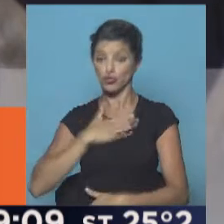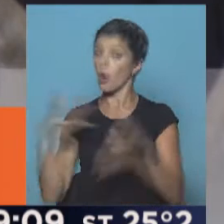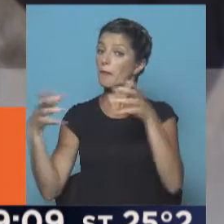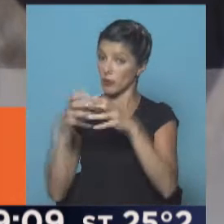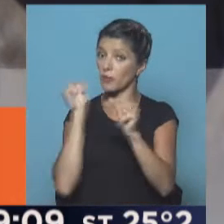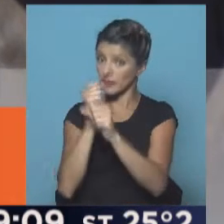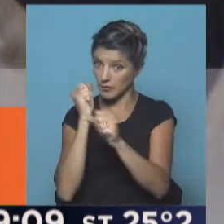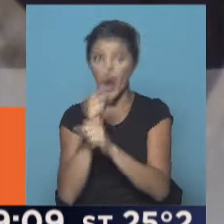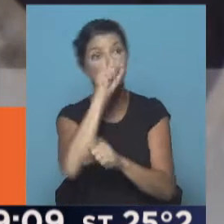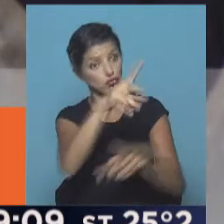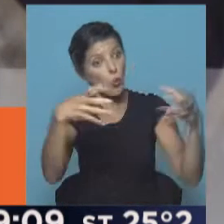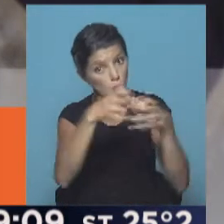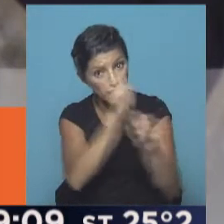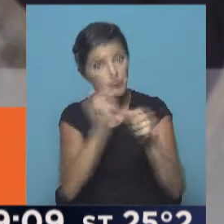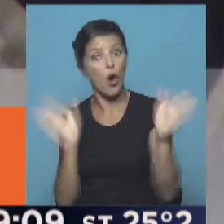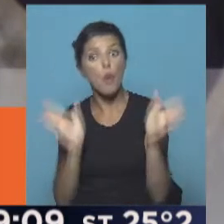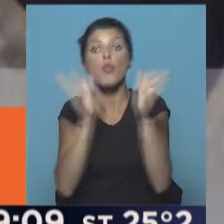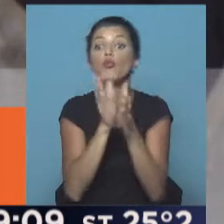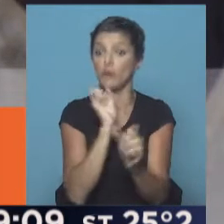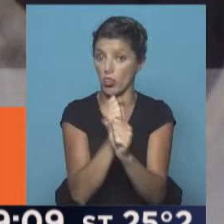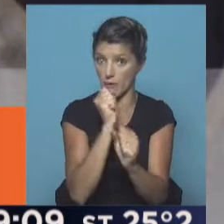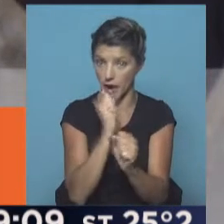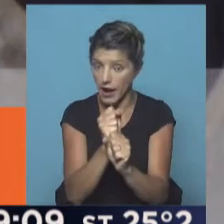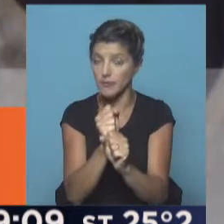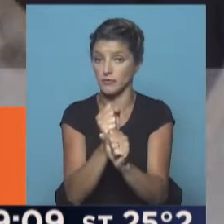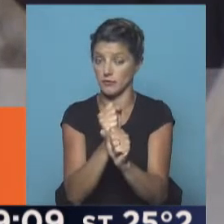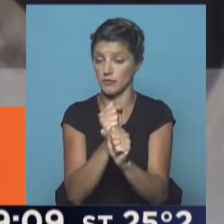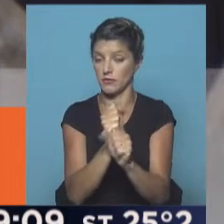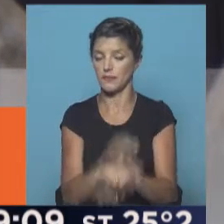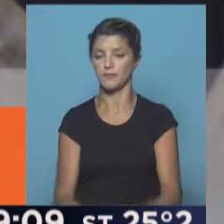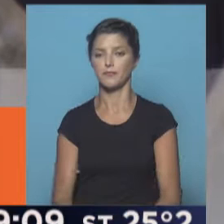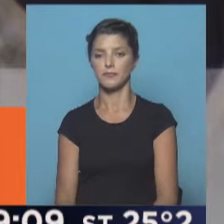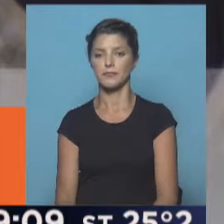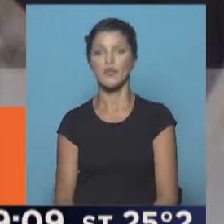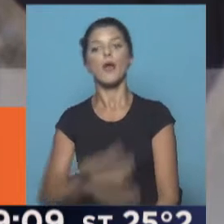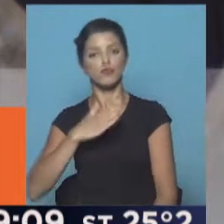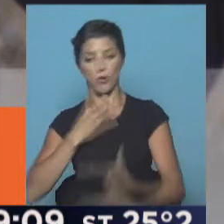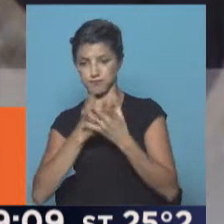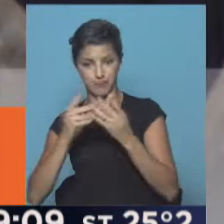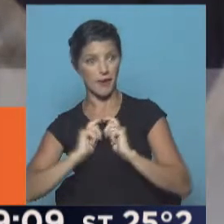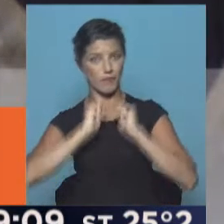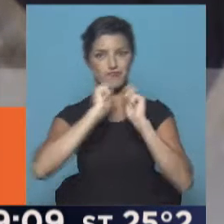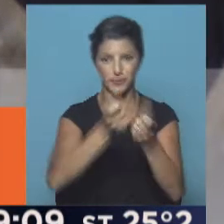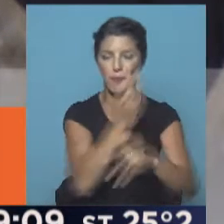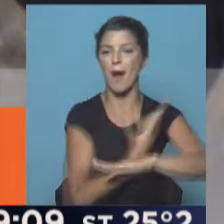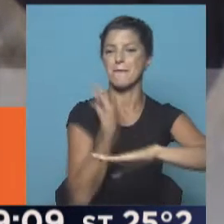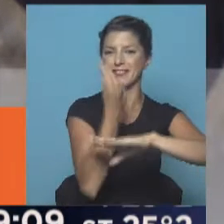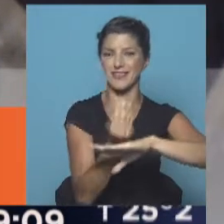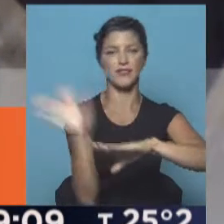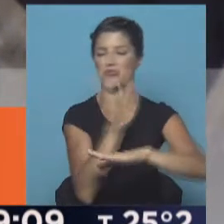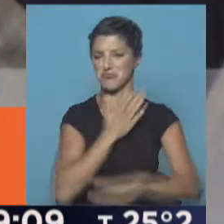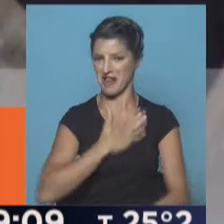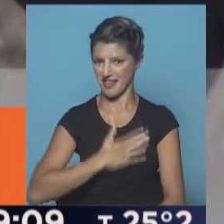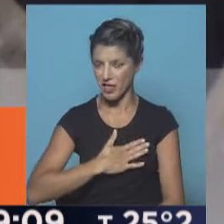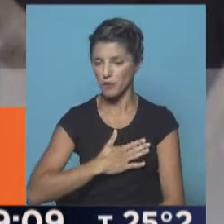trabajen conjuntamente tan duro para que sea una transición exitosa para el presidente electo.